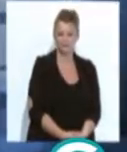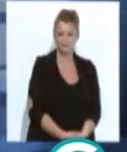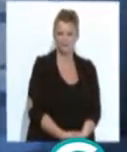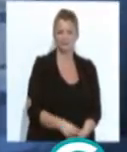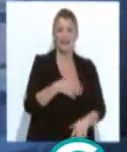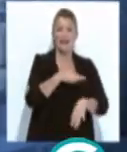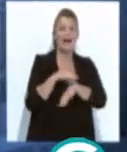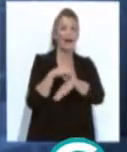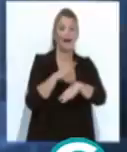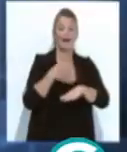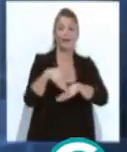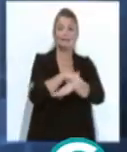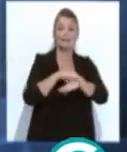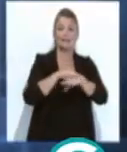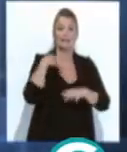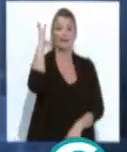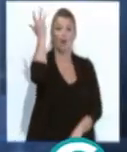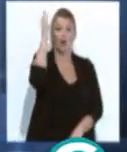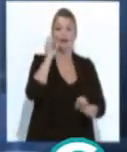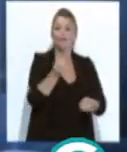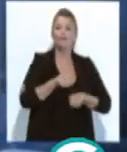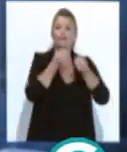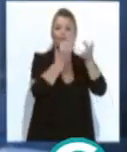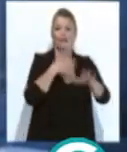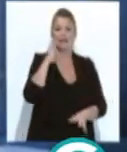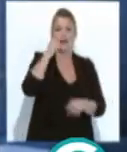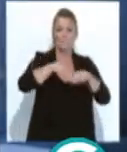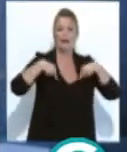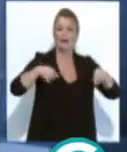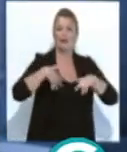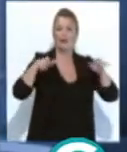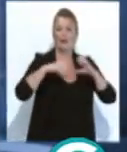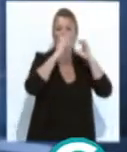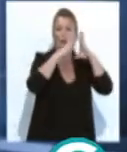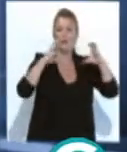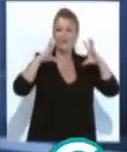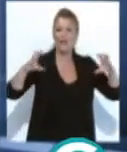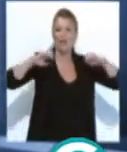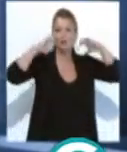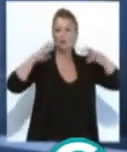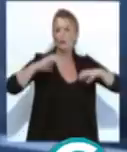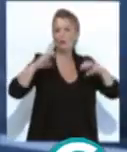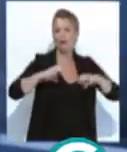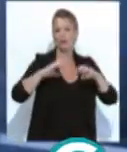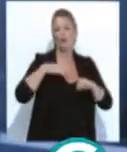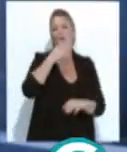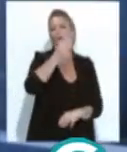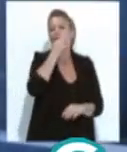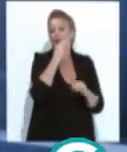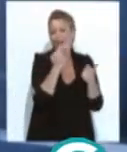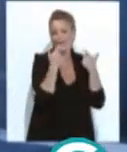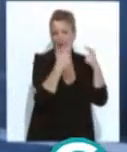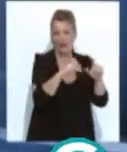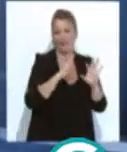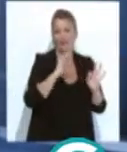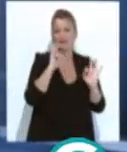La Agencia Estatal de Meteorología informa de un tiempo en la Bahía de Cádiz con nubosidad y chubascos más probables por la tarde. Los